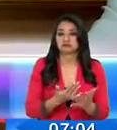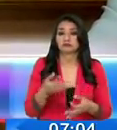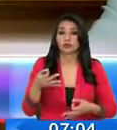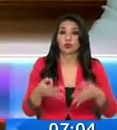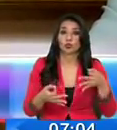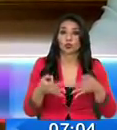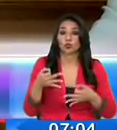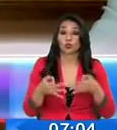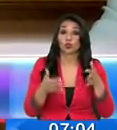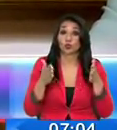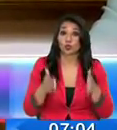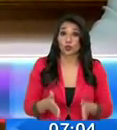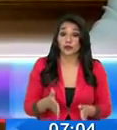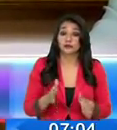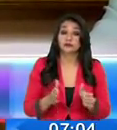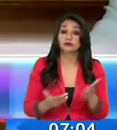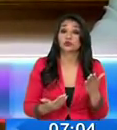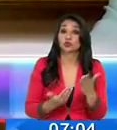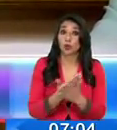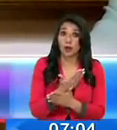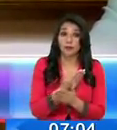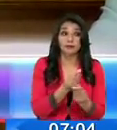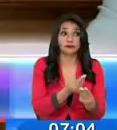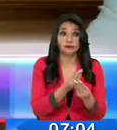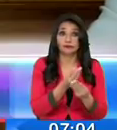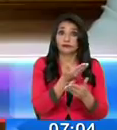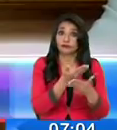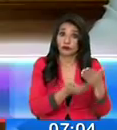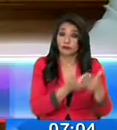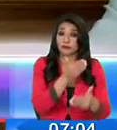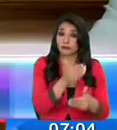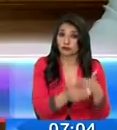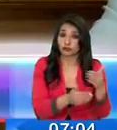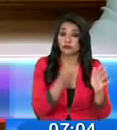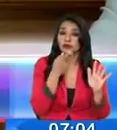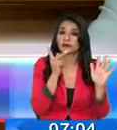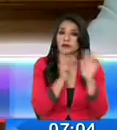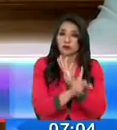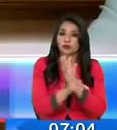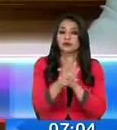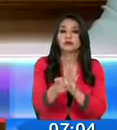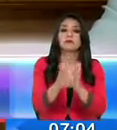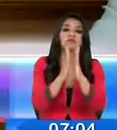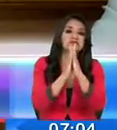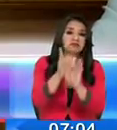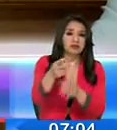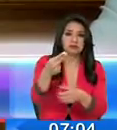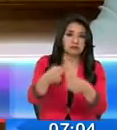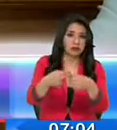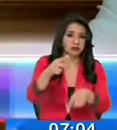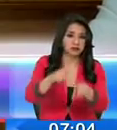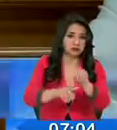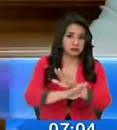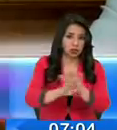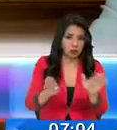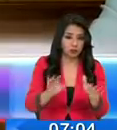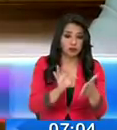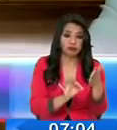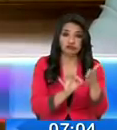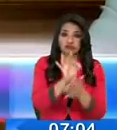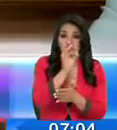juez nuevo que conozca la recusación, la demanda de recusación, la califica efectivamente y